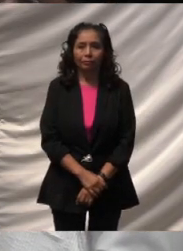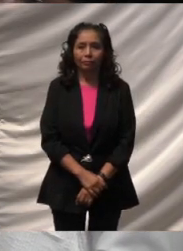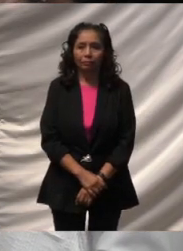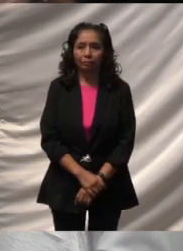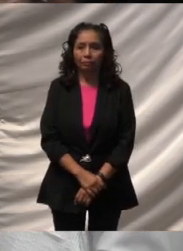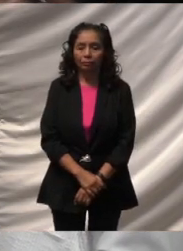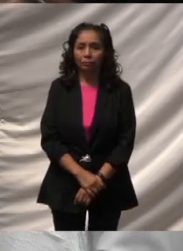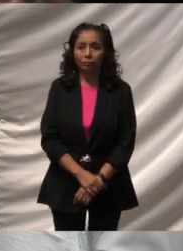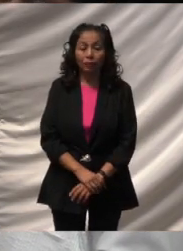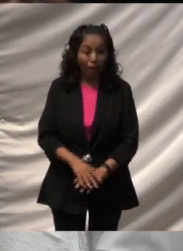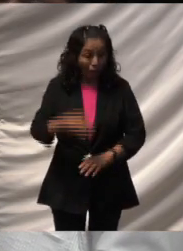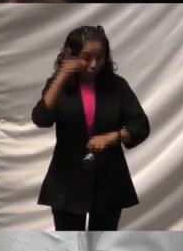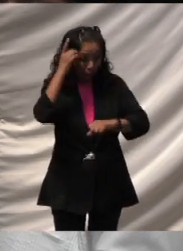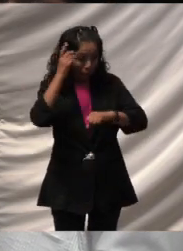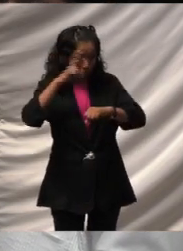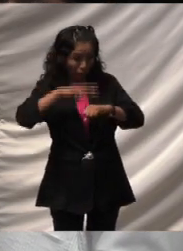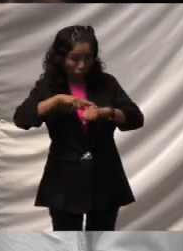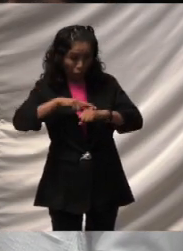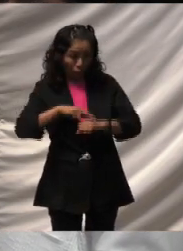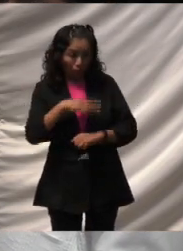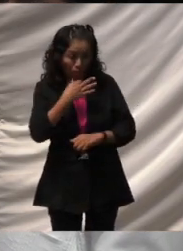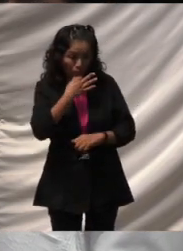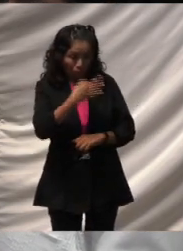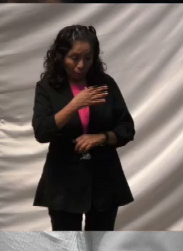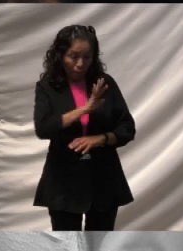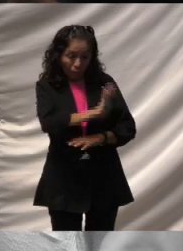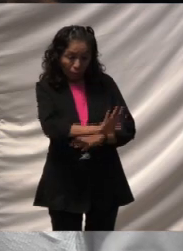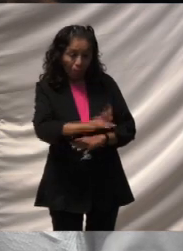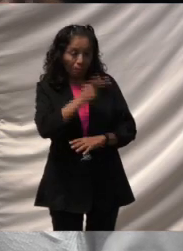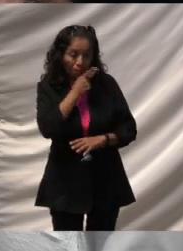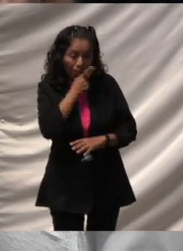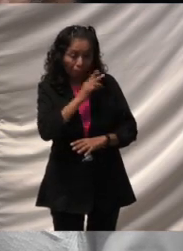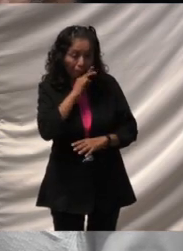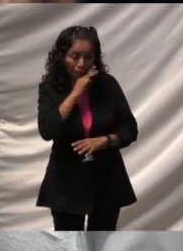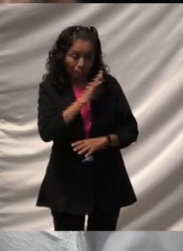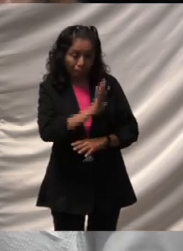«¿Que llamaré a la directora y a sus padres?».